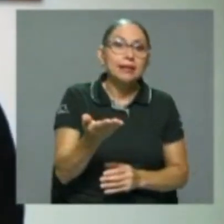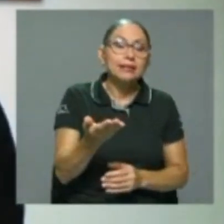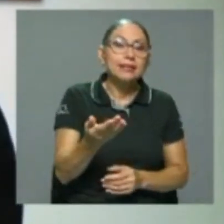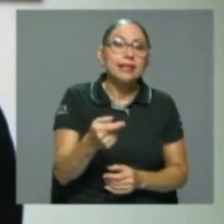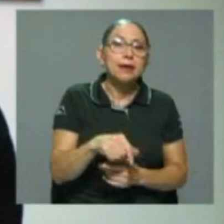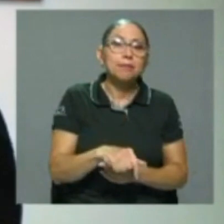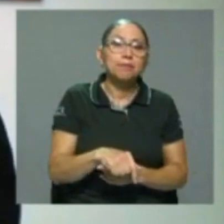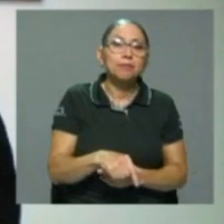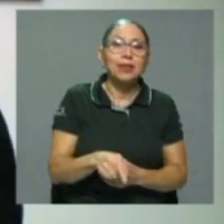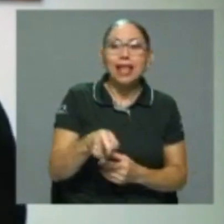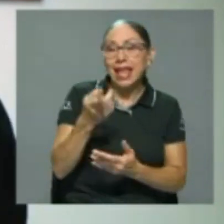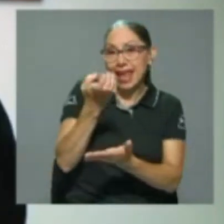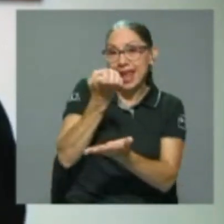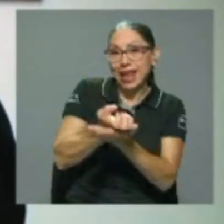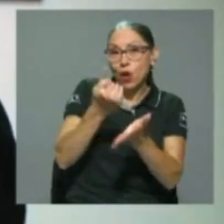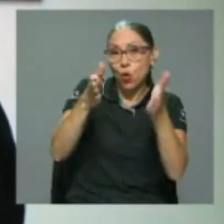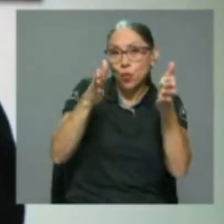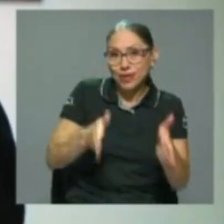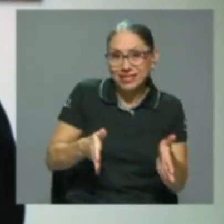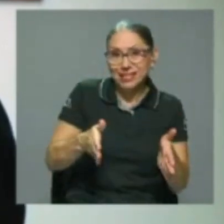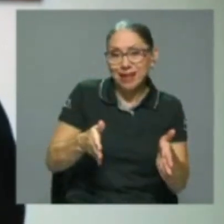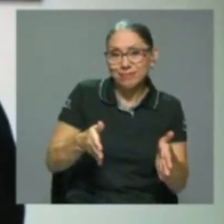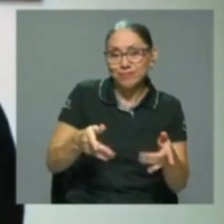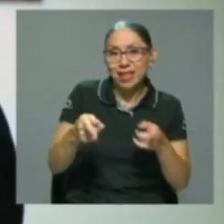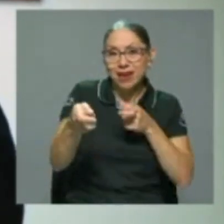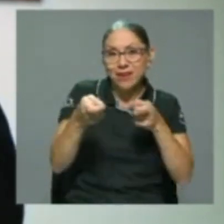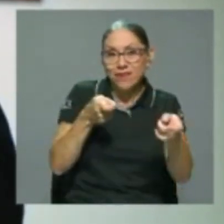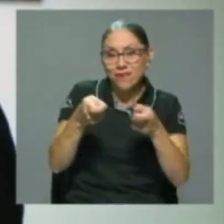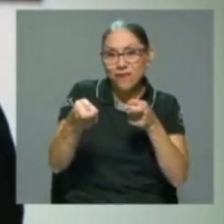economista regulador de